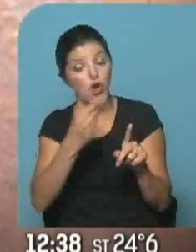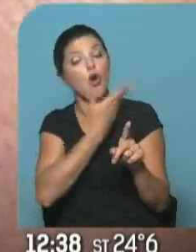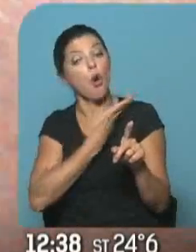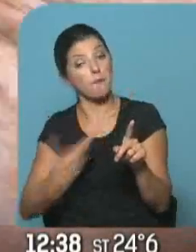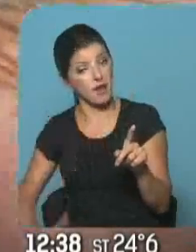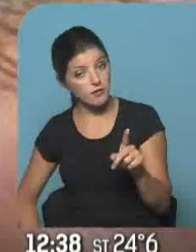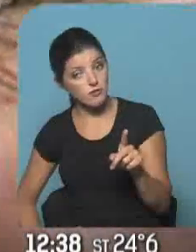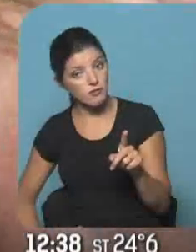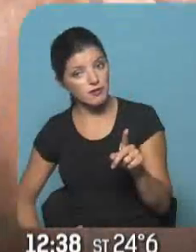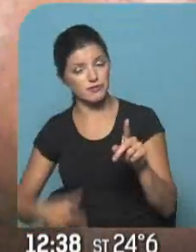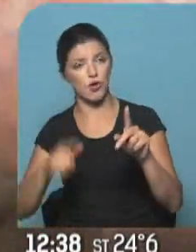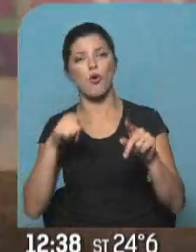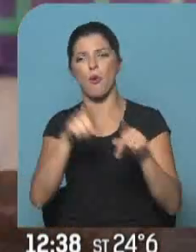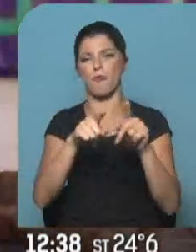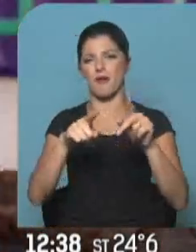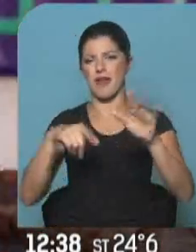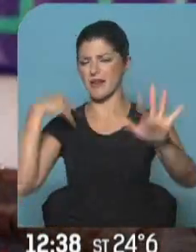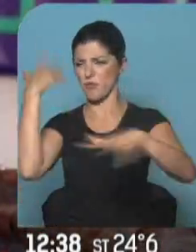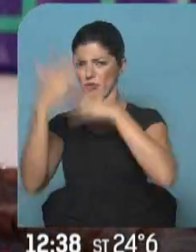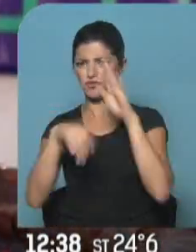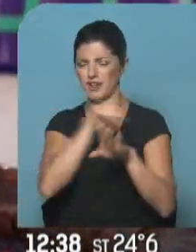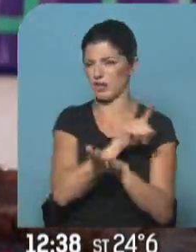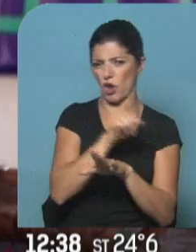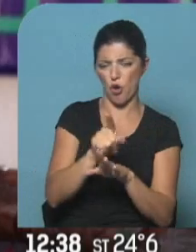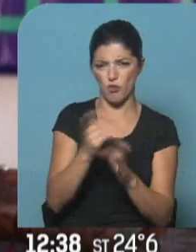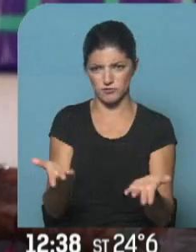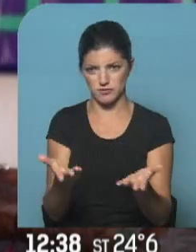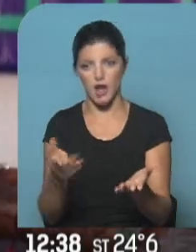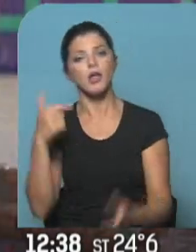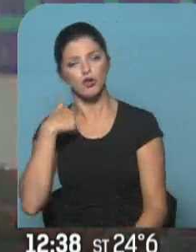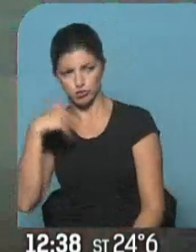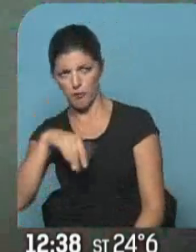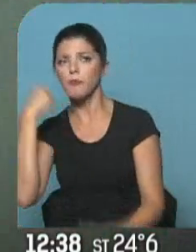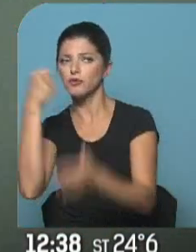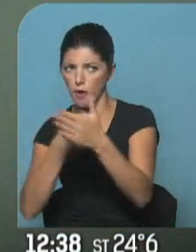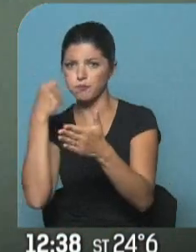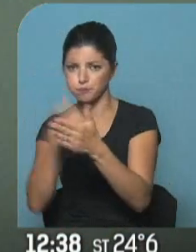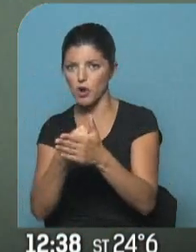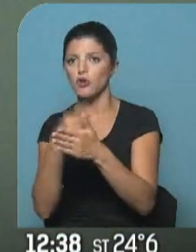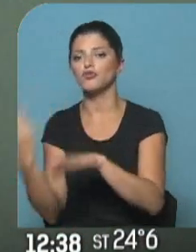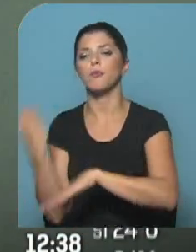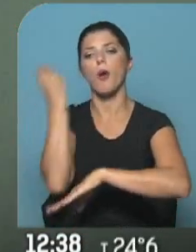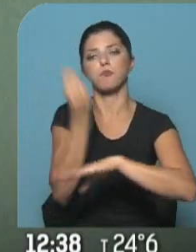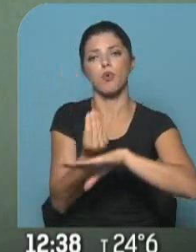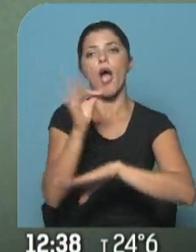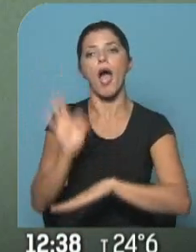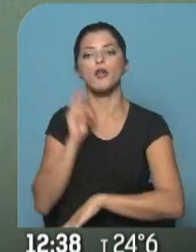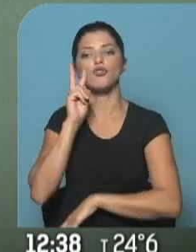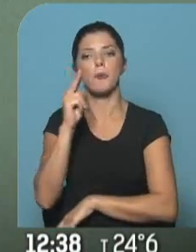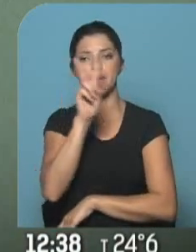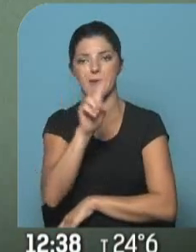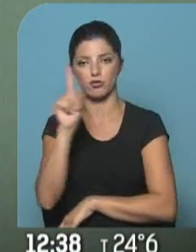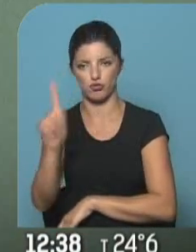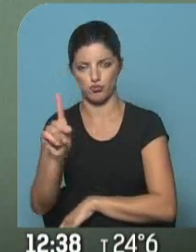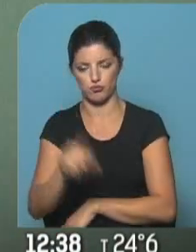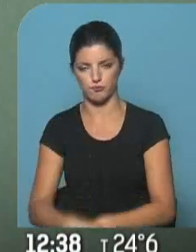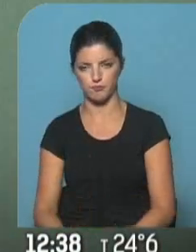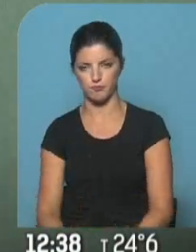una contrarrevolución, contra la que está dispuesto a dar batalla para regresar al poder en 2021.